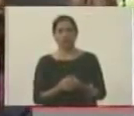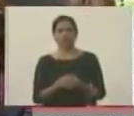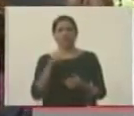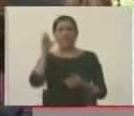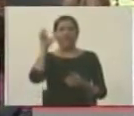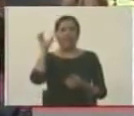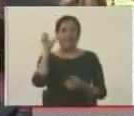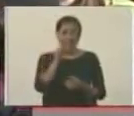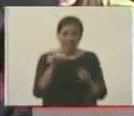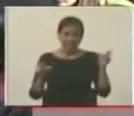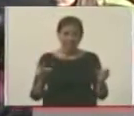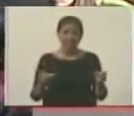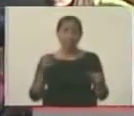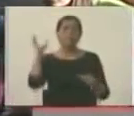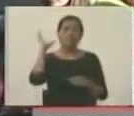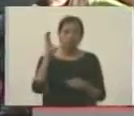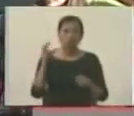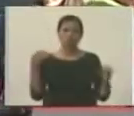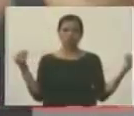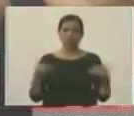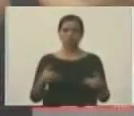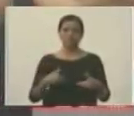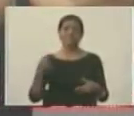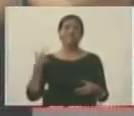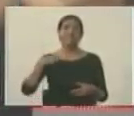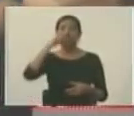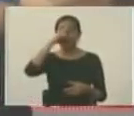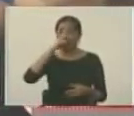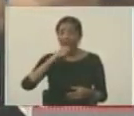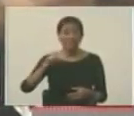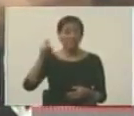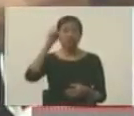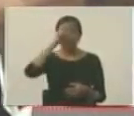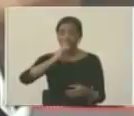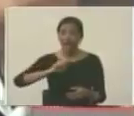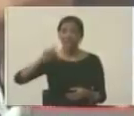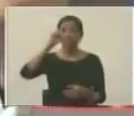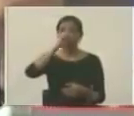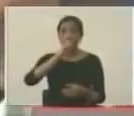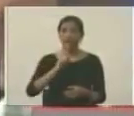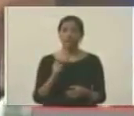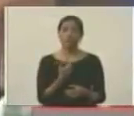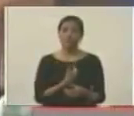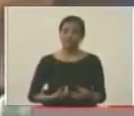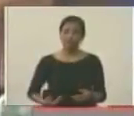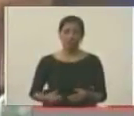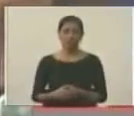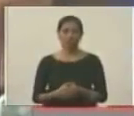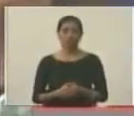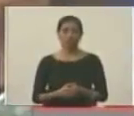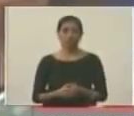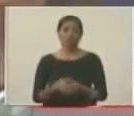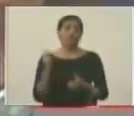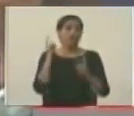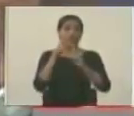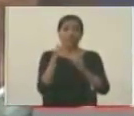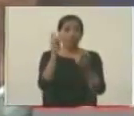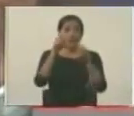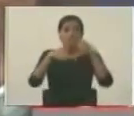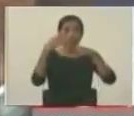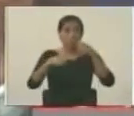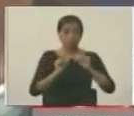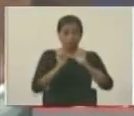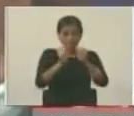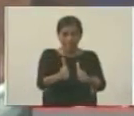patriota, gente sacrificada. Tienen años, presidente, años, años, fueron los primeros organizados. Desde que empezó la revolución, claro. Desde que empezó